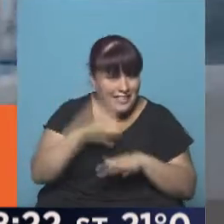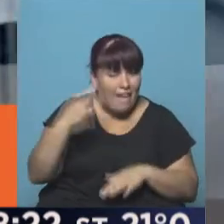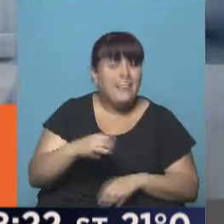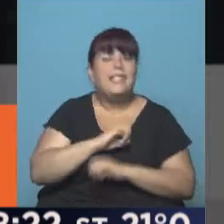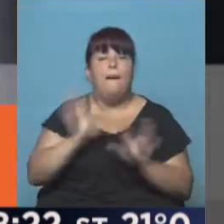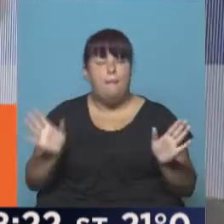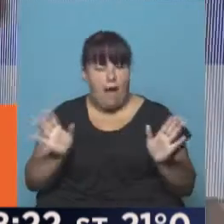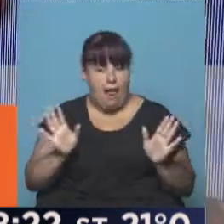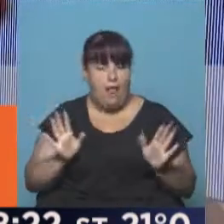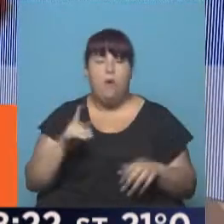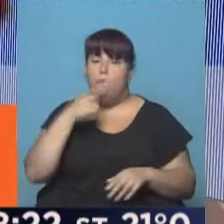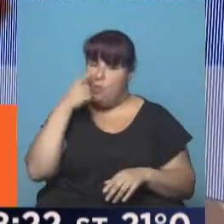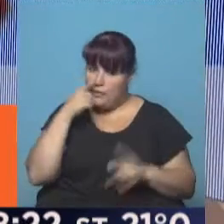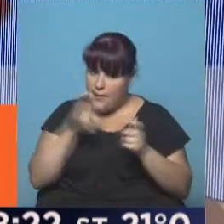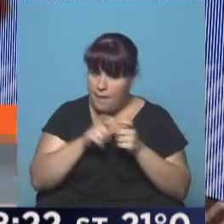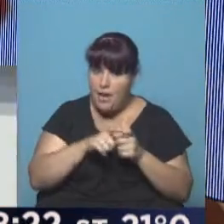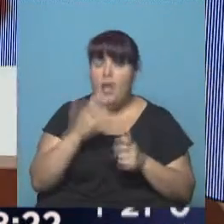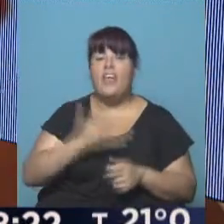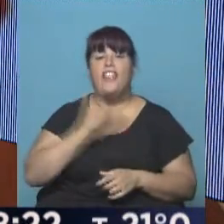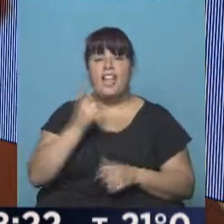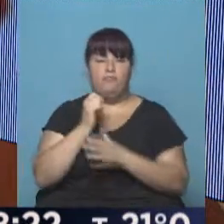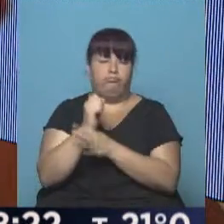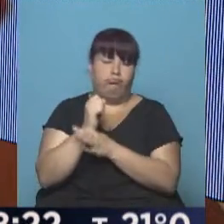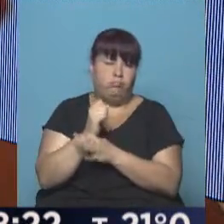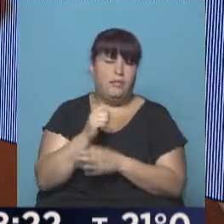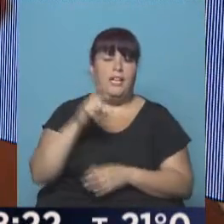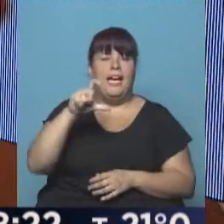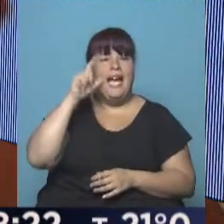correcto o no. Muy interesante película, dirigida por un gran director como